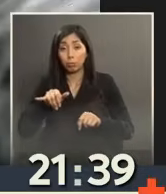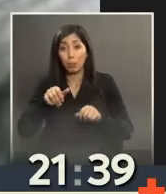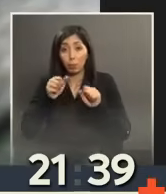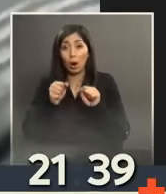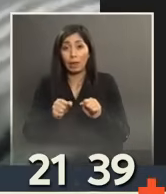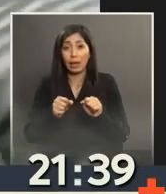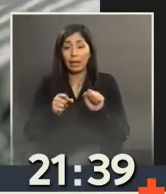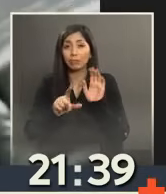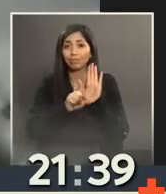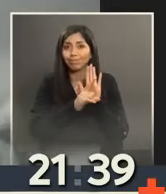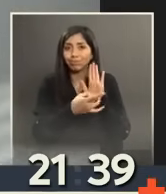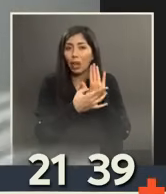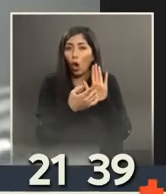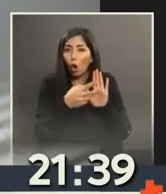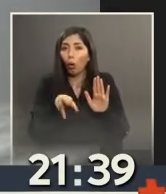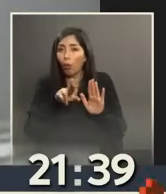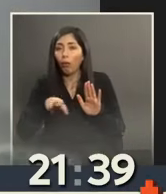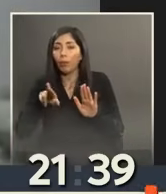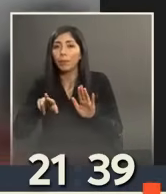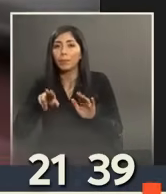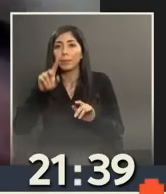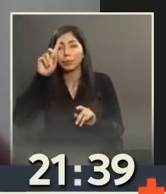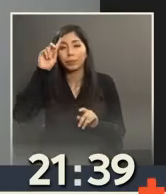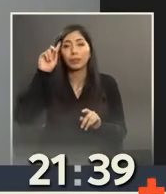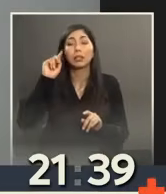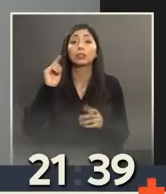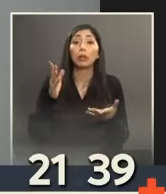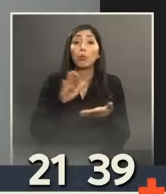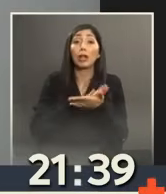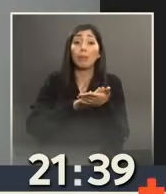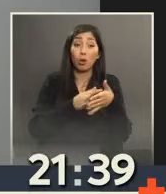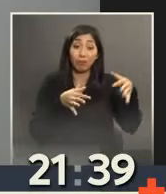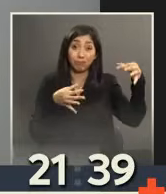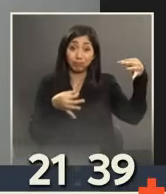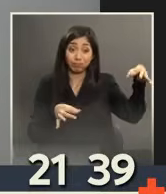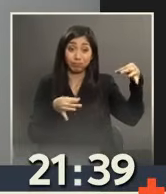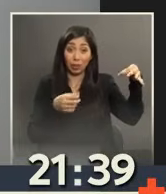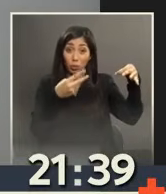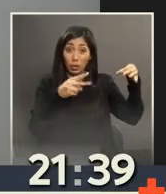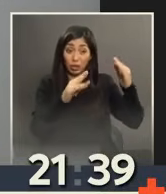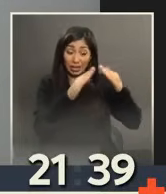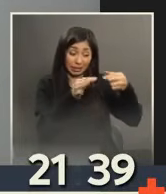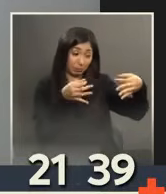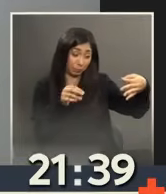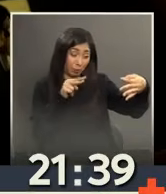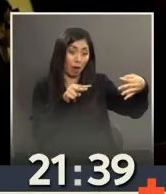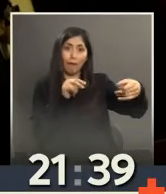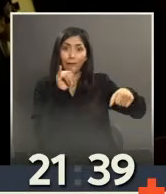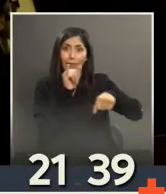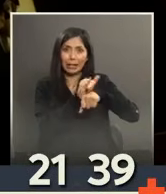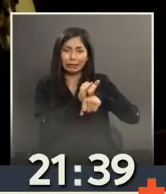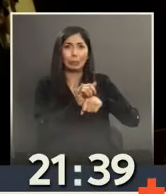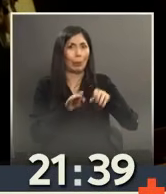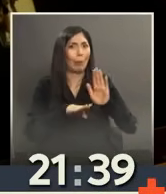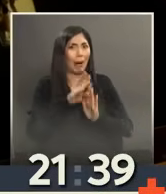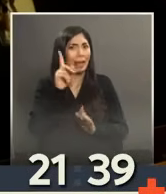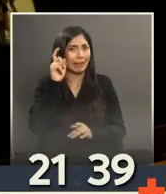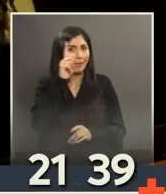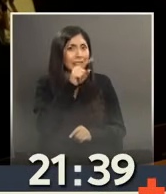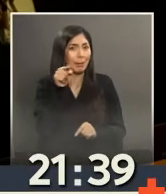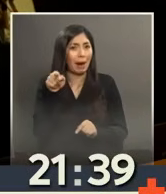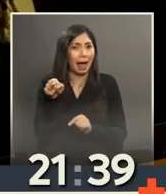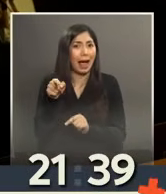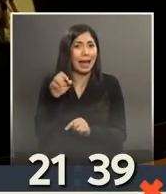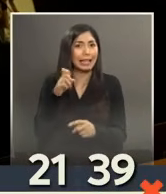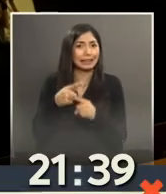De comprobarse la falsedad en la escritura, podría complicarse aún más el escenario para Miguel Ángel Aguilera, y no solo para él.